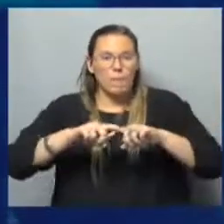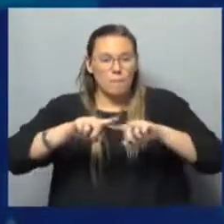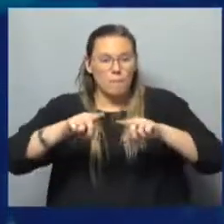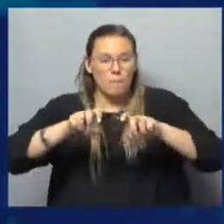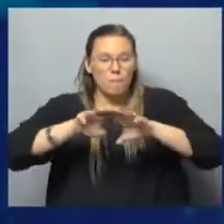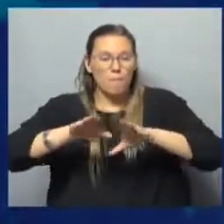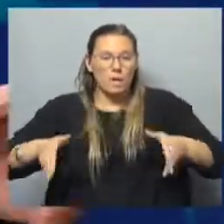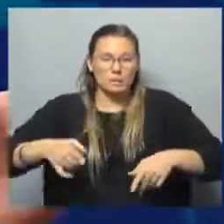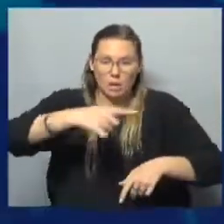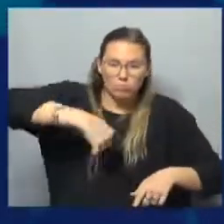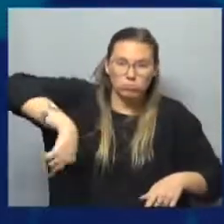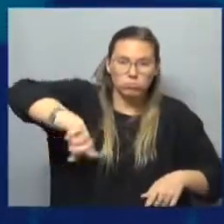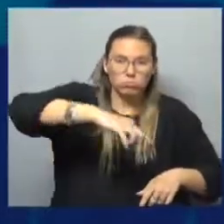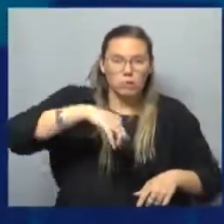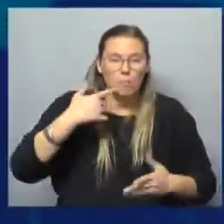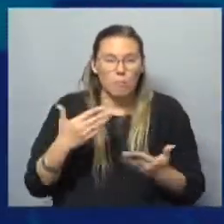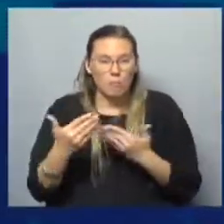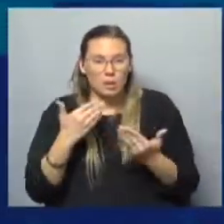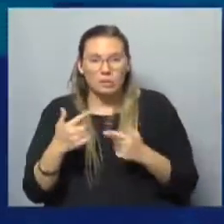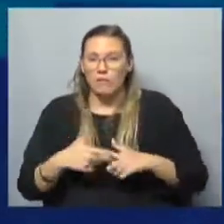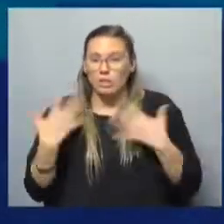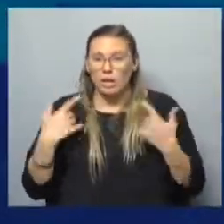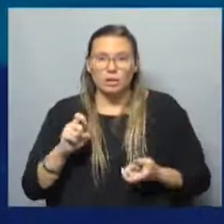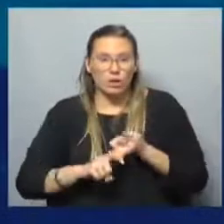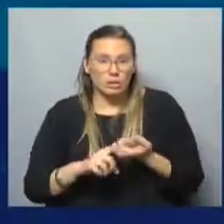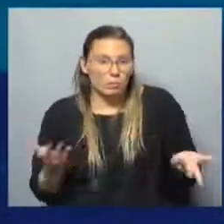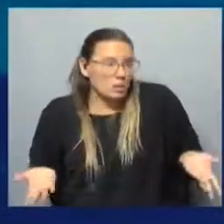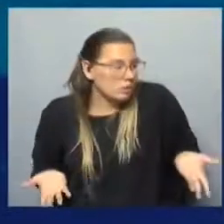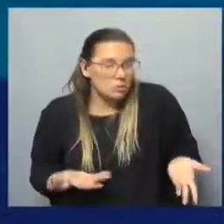redondas, yo le decía, parece que estuviéramos festejando el casamiento.